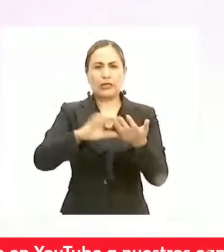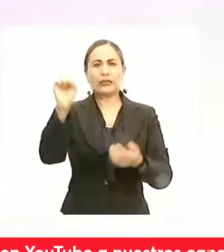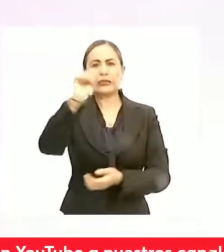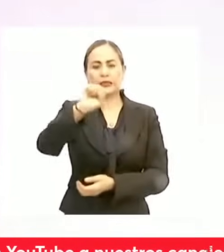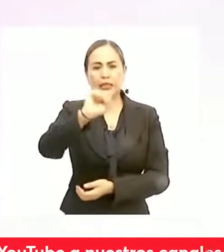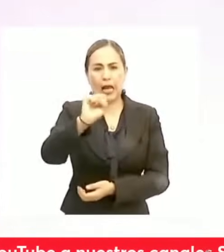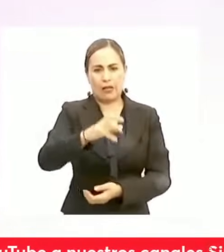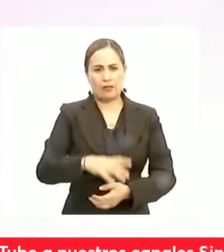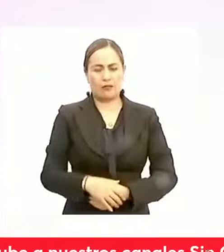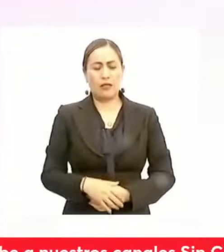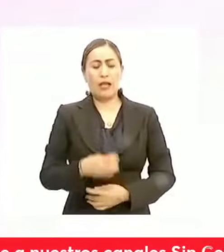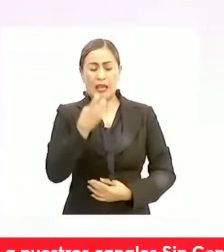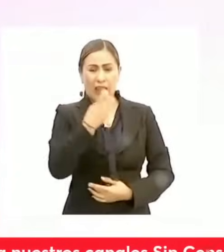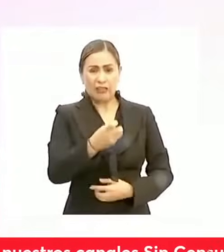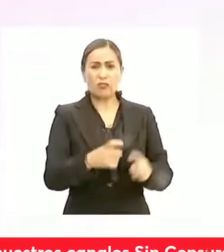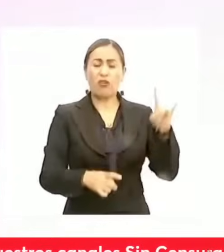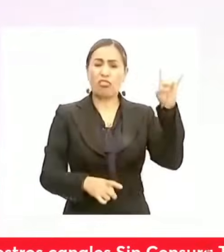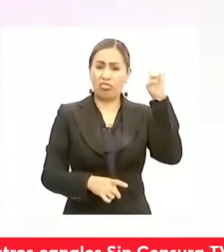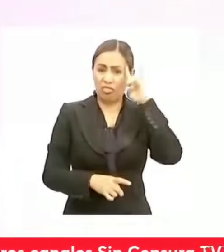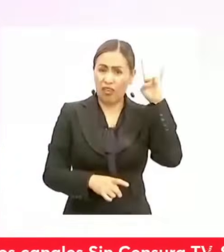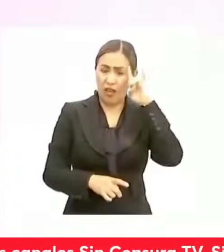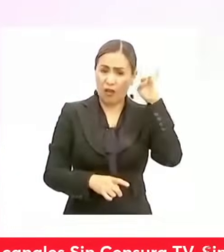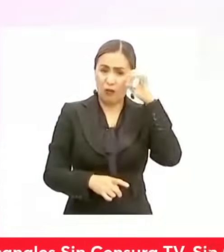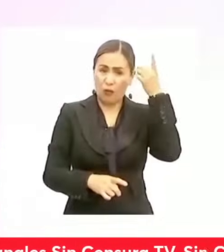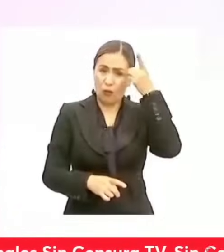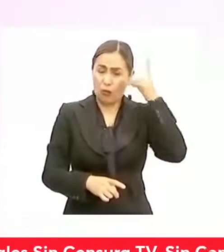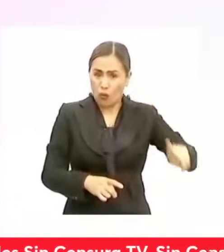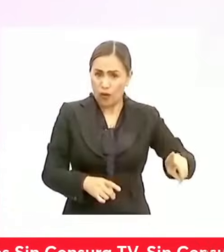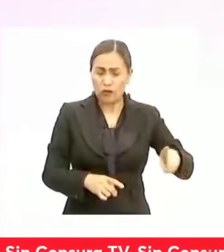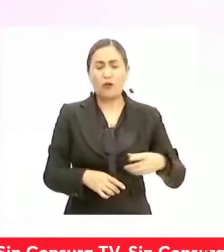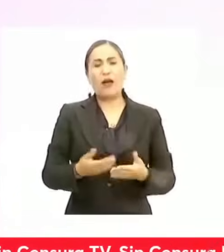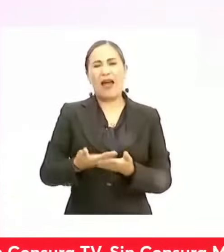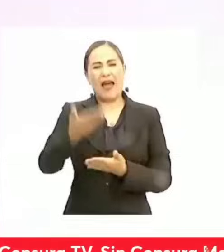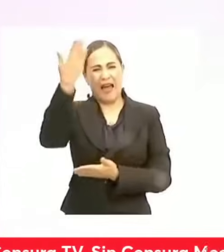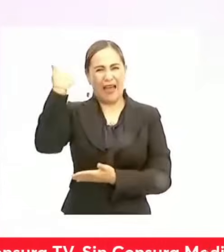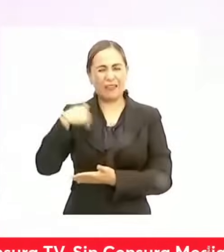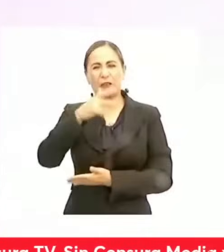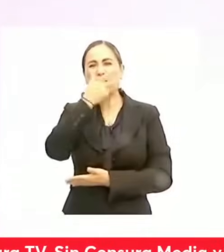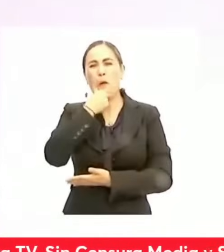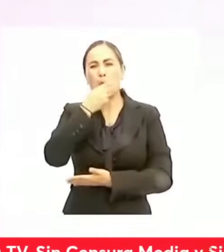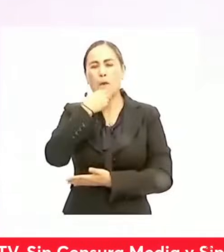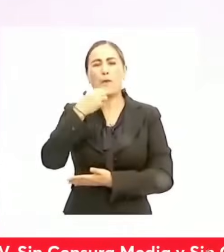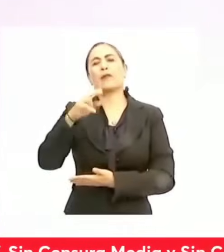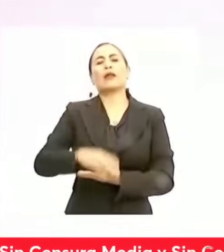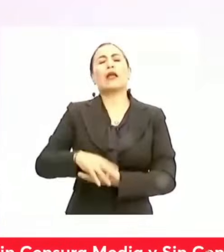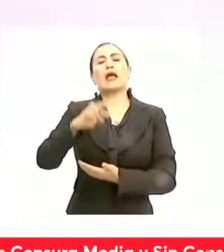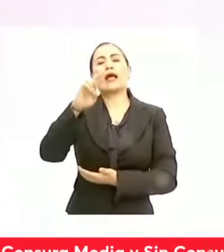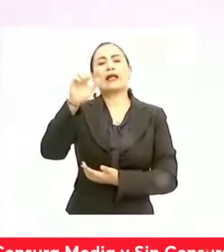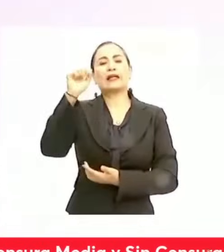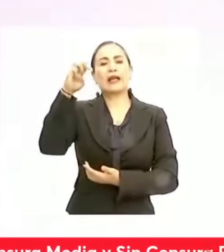diablo, como lo expresa el poema de Ramón López Velarde.